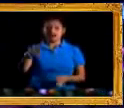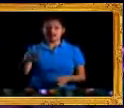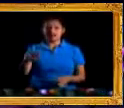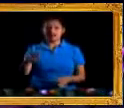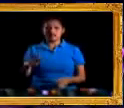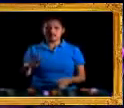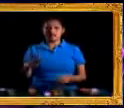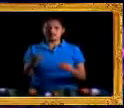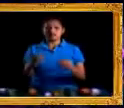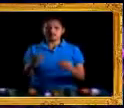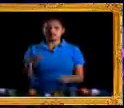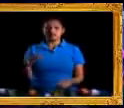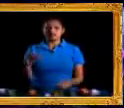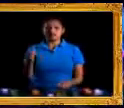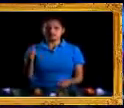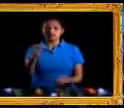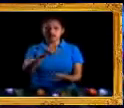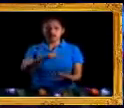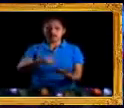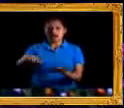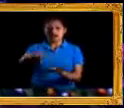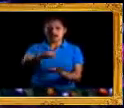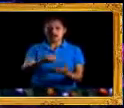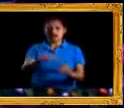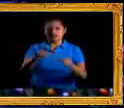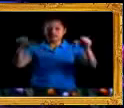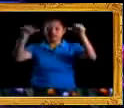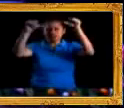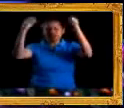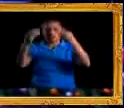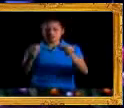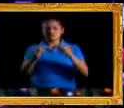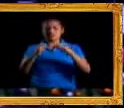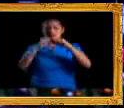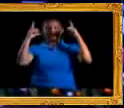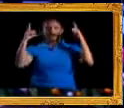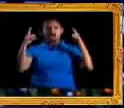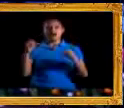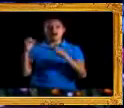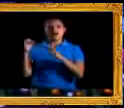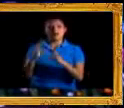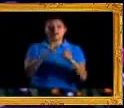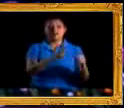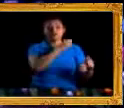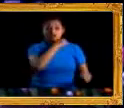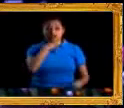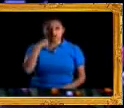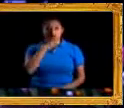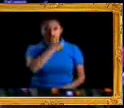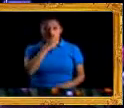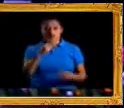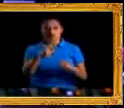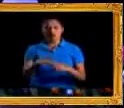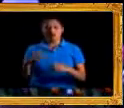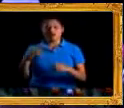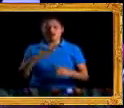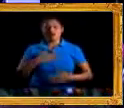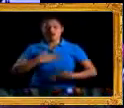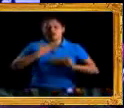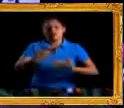tan extraordinario. Al apóstol Sergio también por la confianza de poder ministrar la palabra del